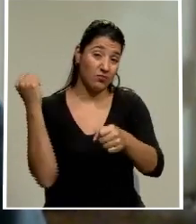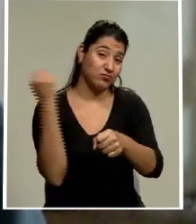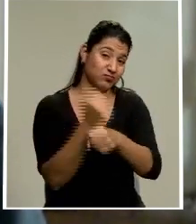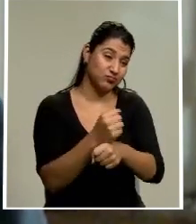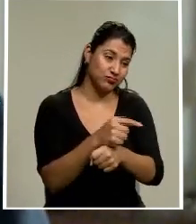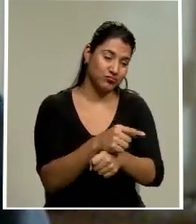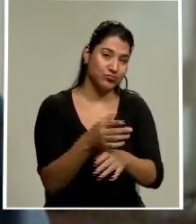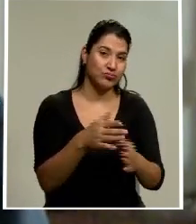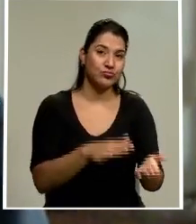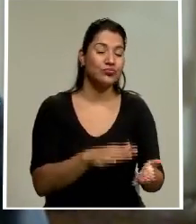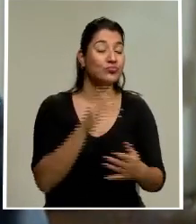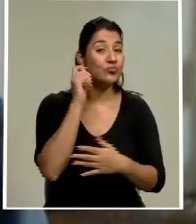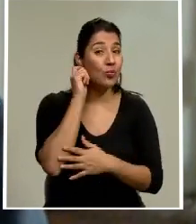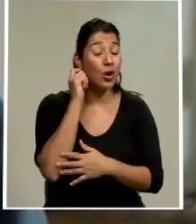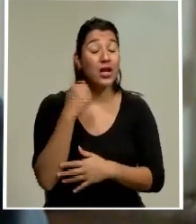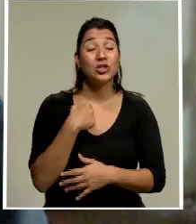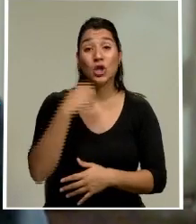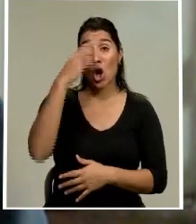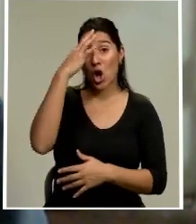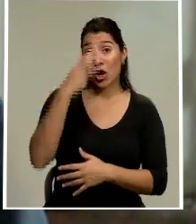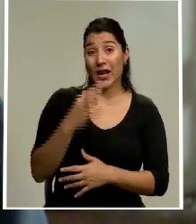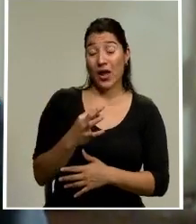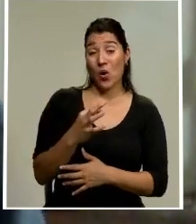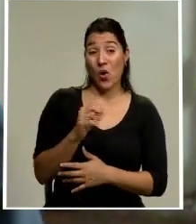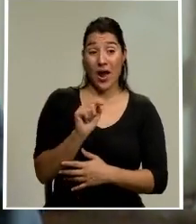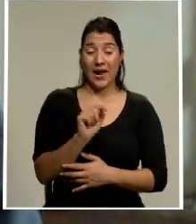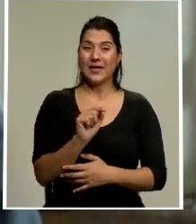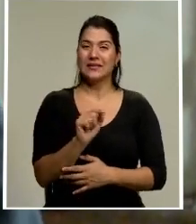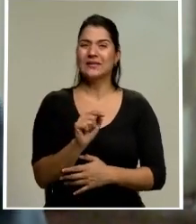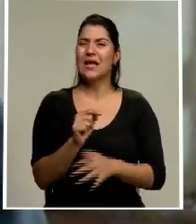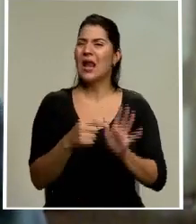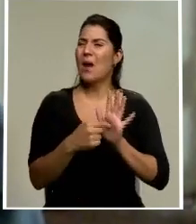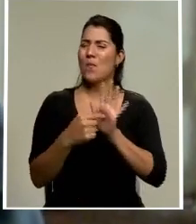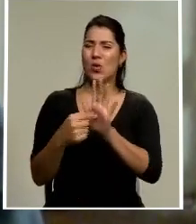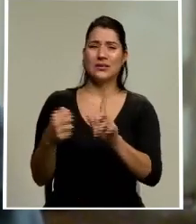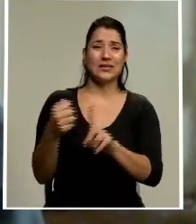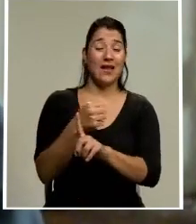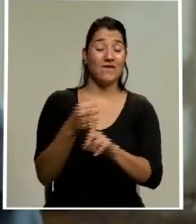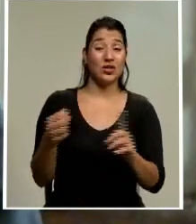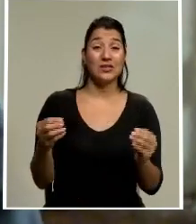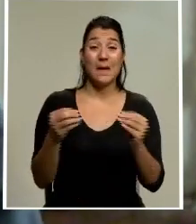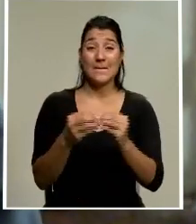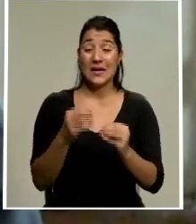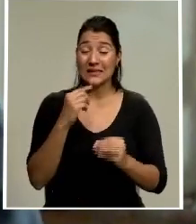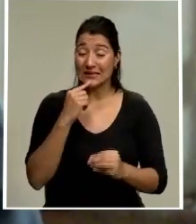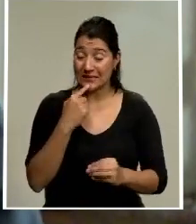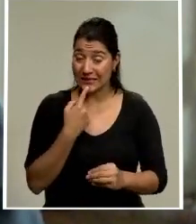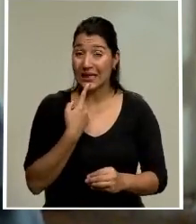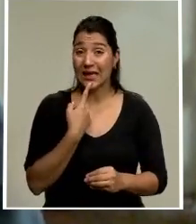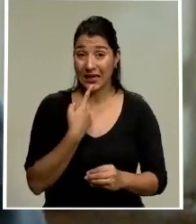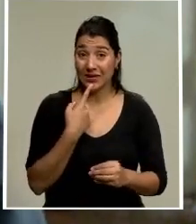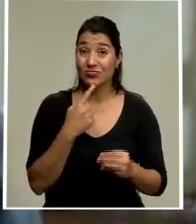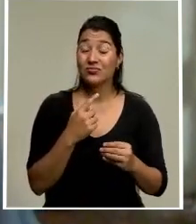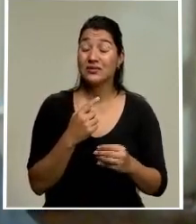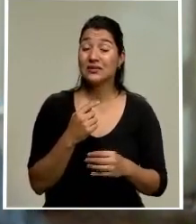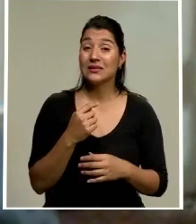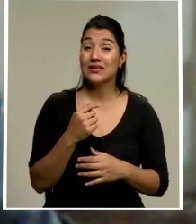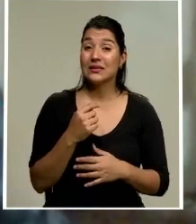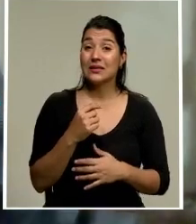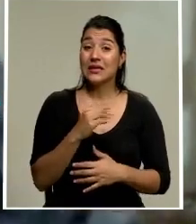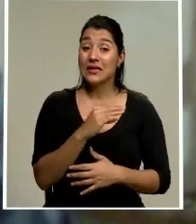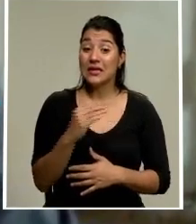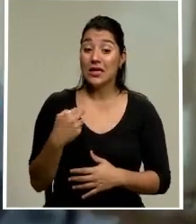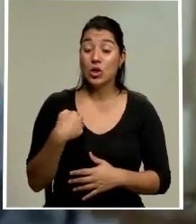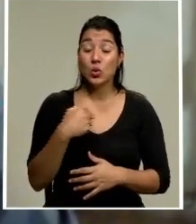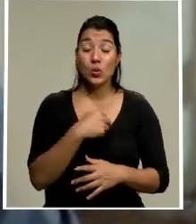mujeres. Creo que es una de las manifestaciones de violencia más serias y más graves sobre las cuales